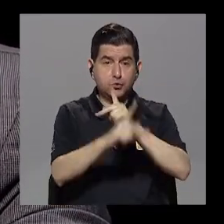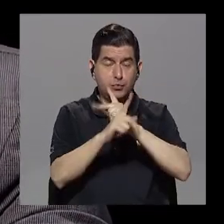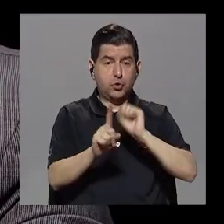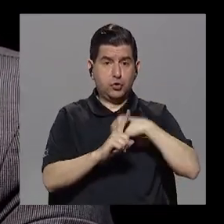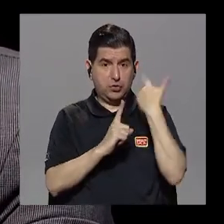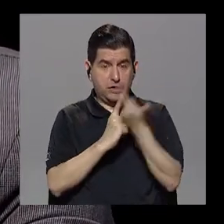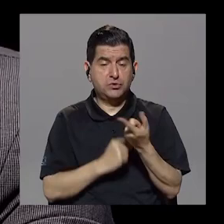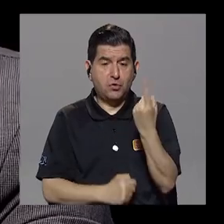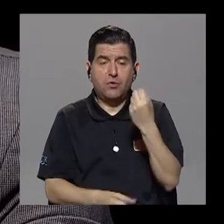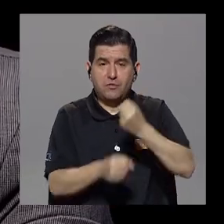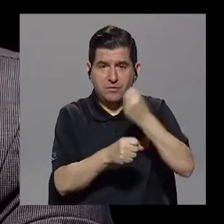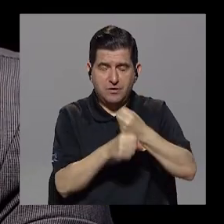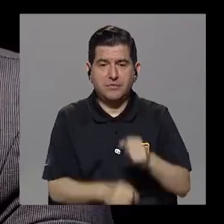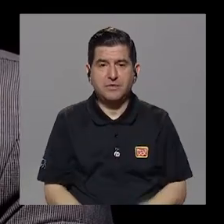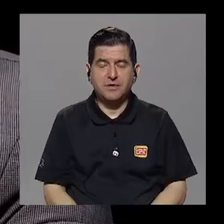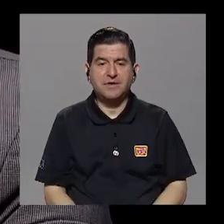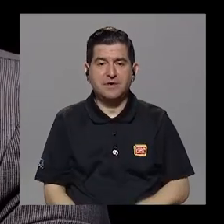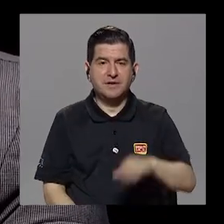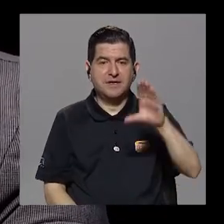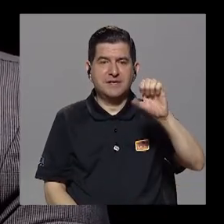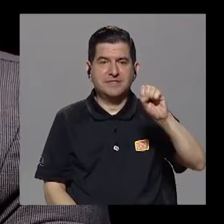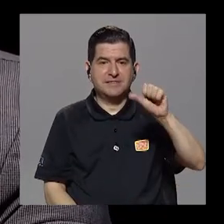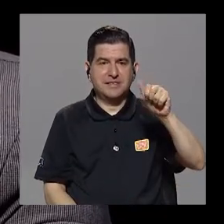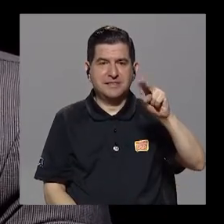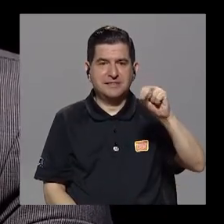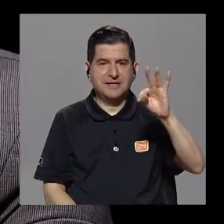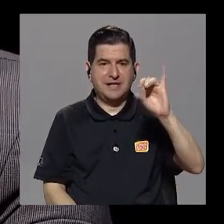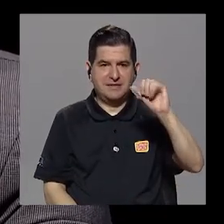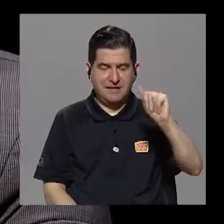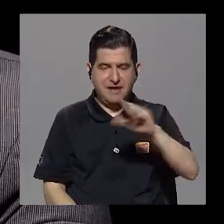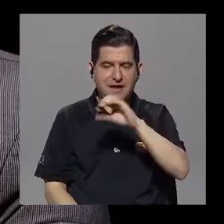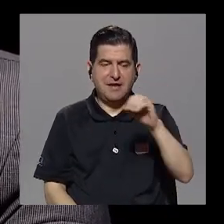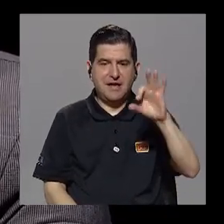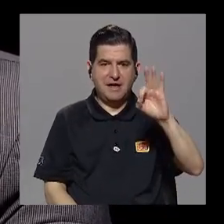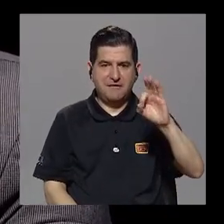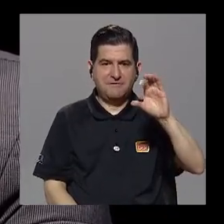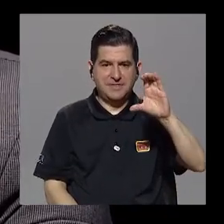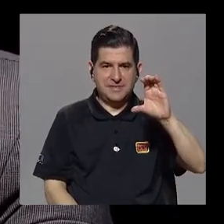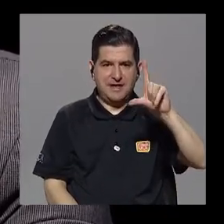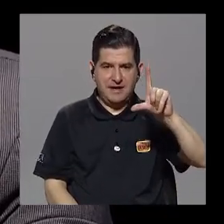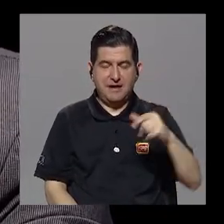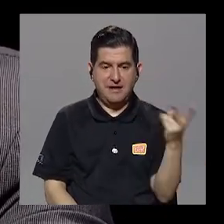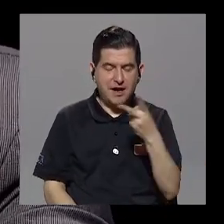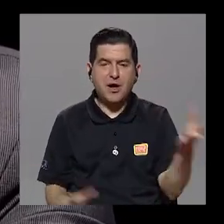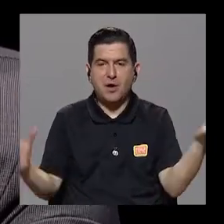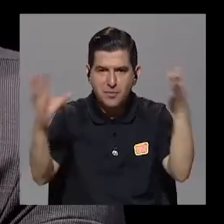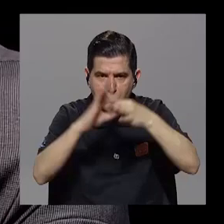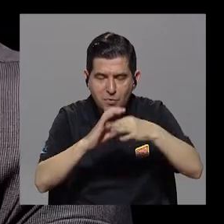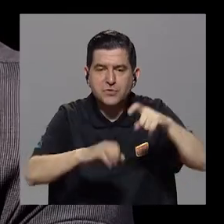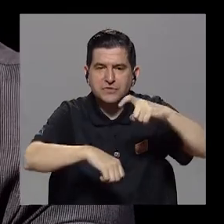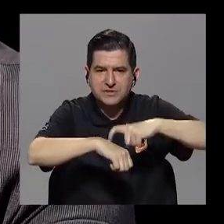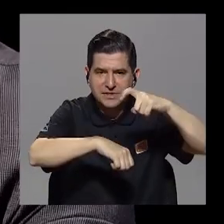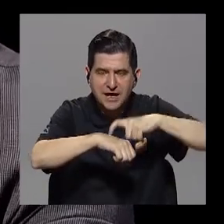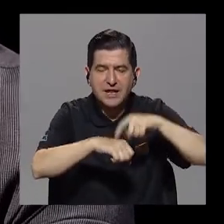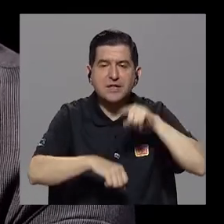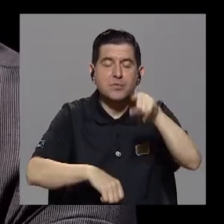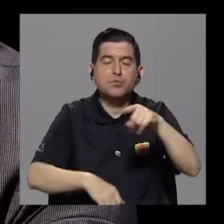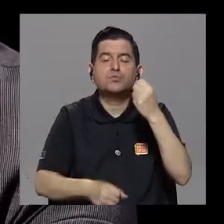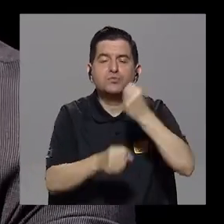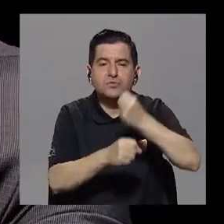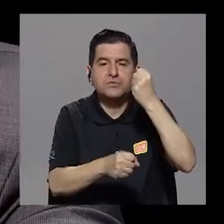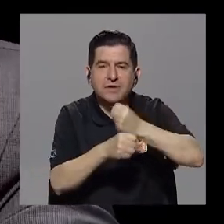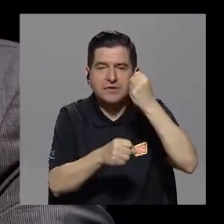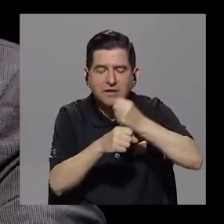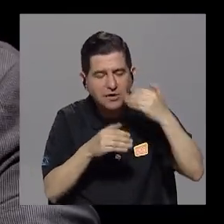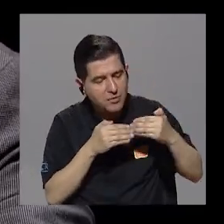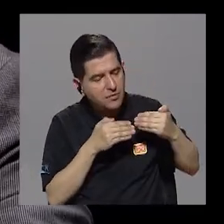sociales para el desempleo, la cesantía y el FCL. Ambos están vinculados al tiempo que pasaste